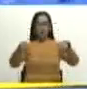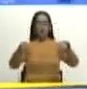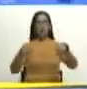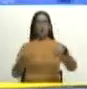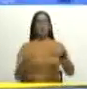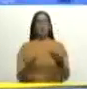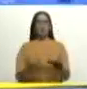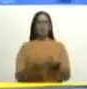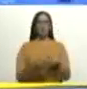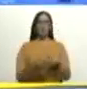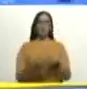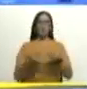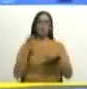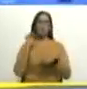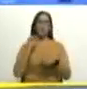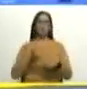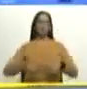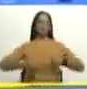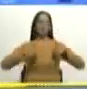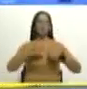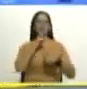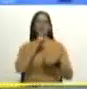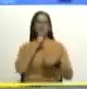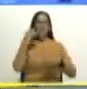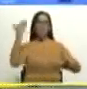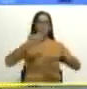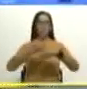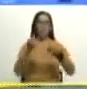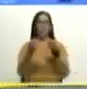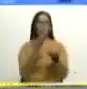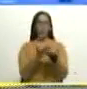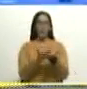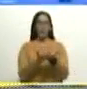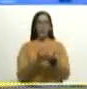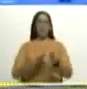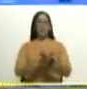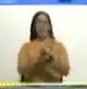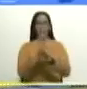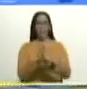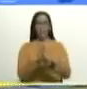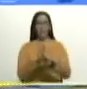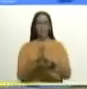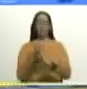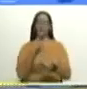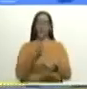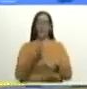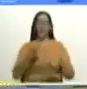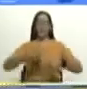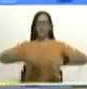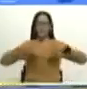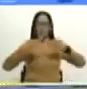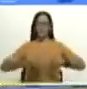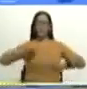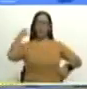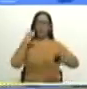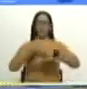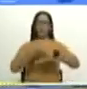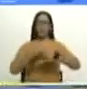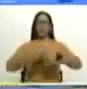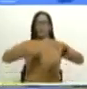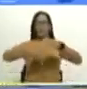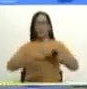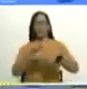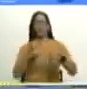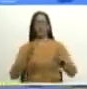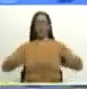los momentos más difíciles del bloqueo económico, de la pandemia, dijeron, me pongo a trabajar, me pongo a